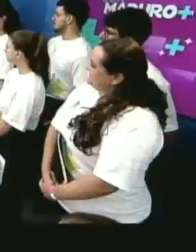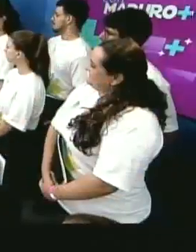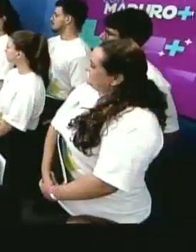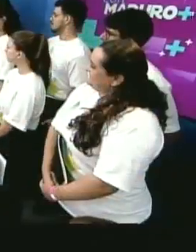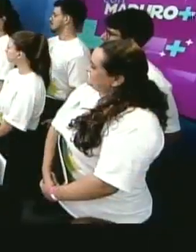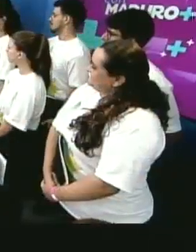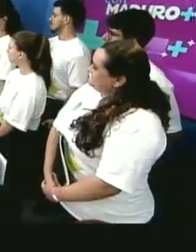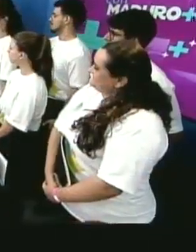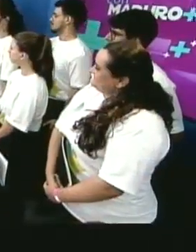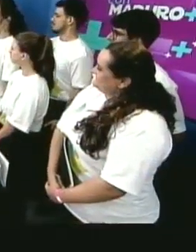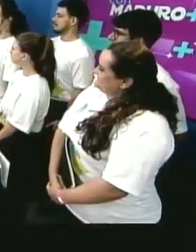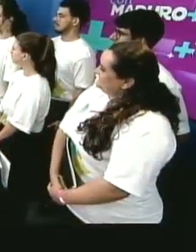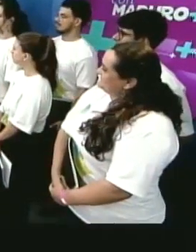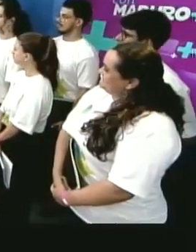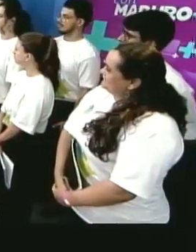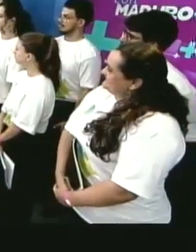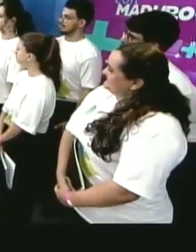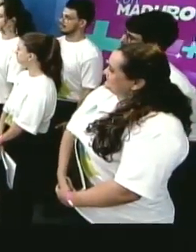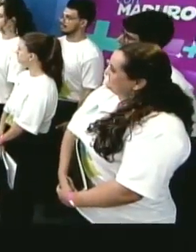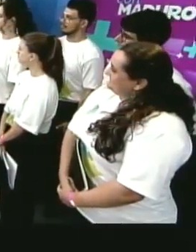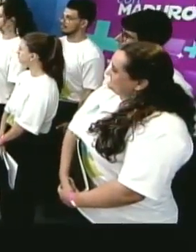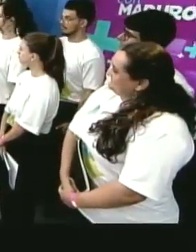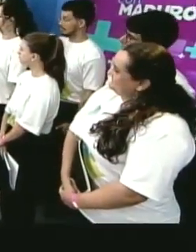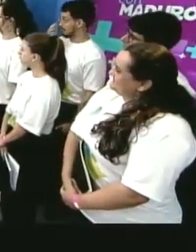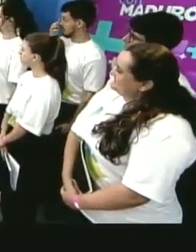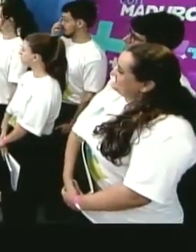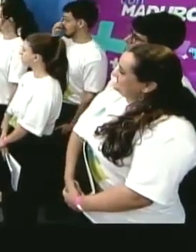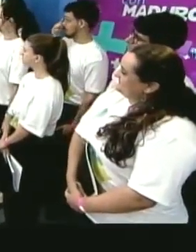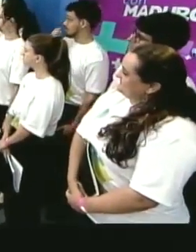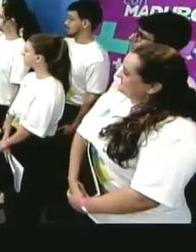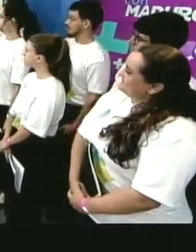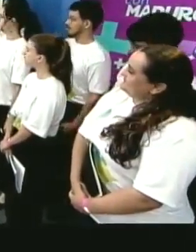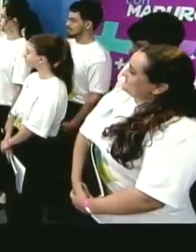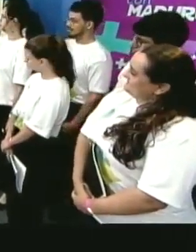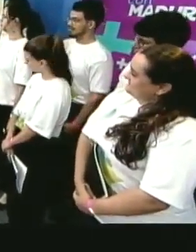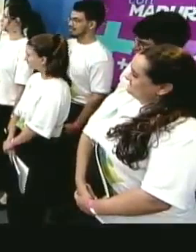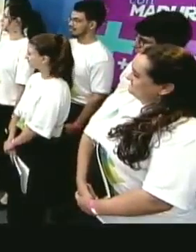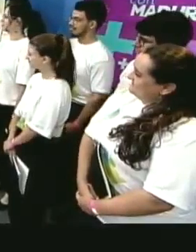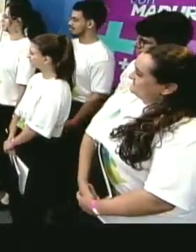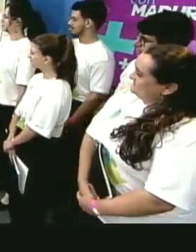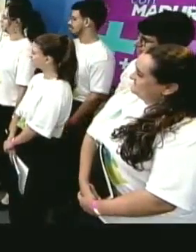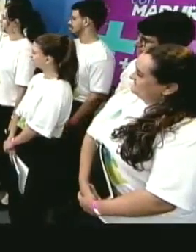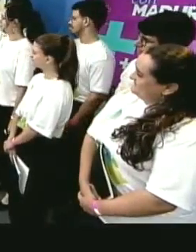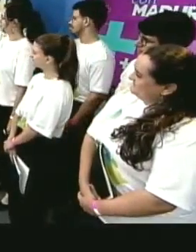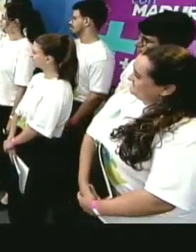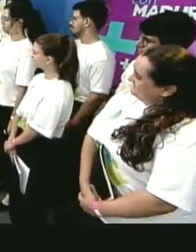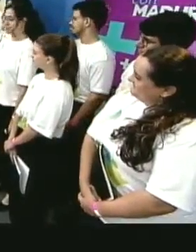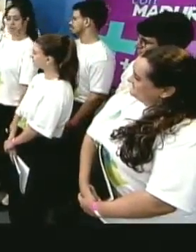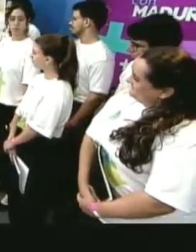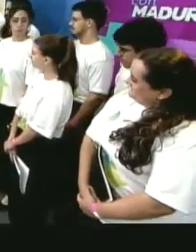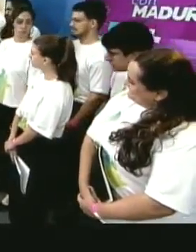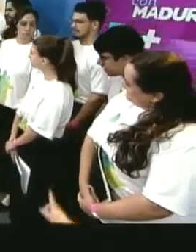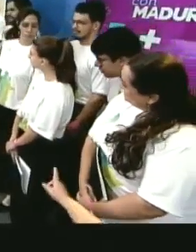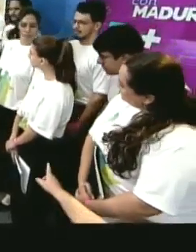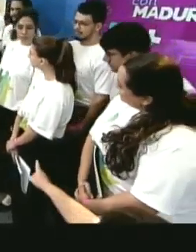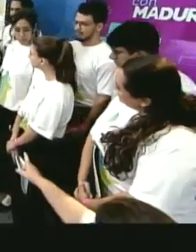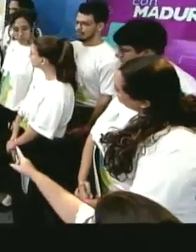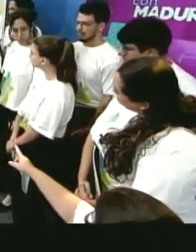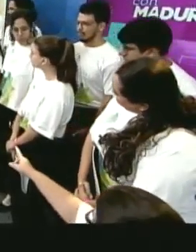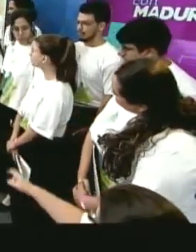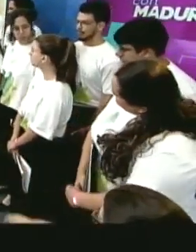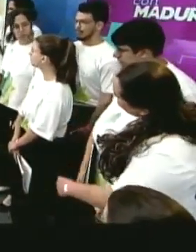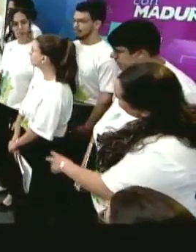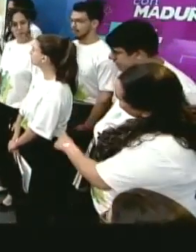Gracias. Hay venezolanos, venezolanas y de Grecia también, ¿verdad? ¿Quiénes son de Grecia?